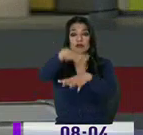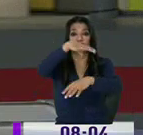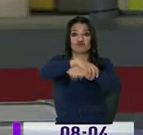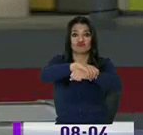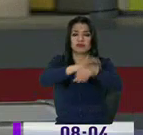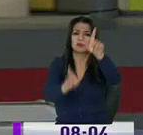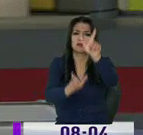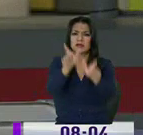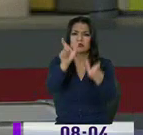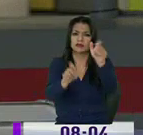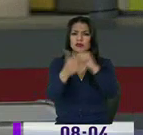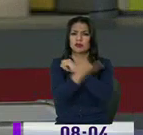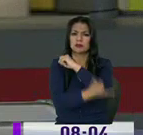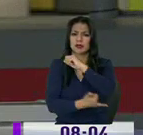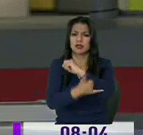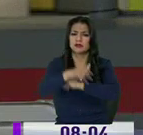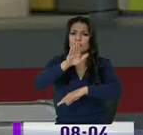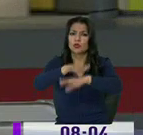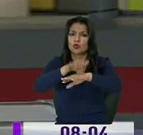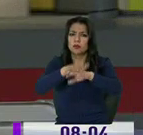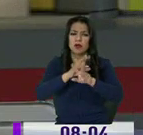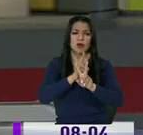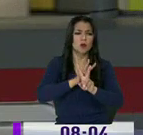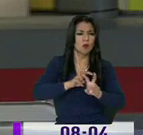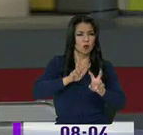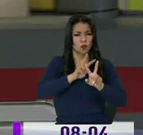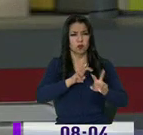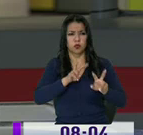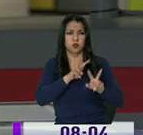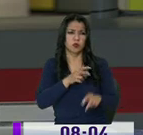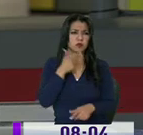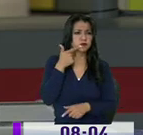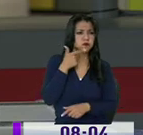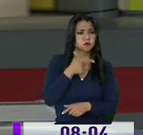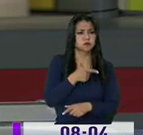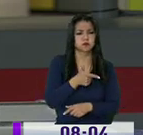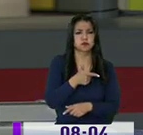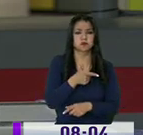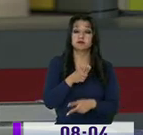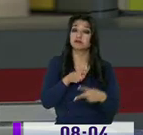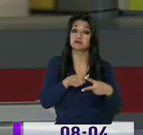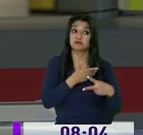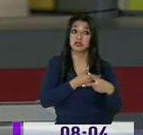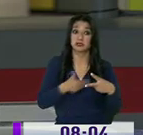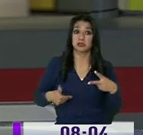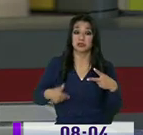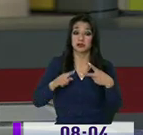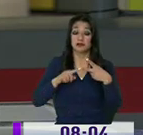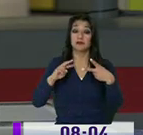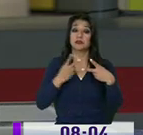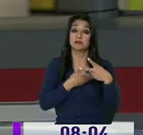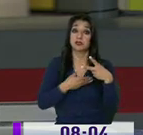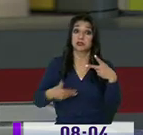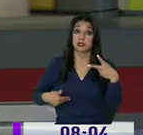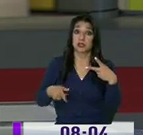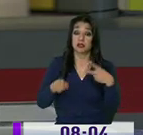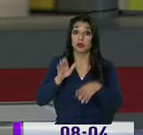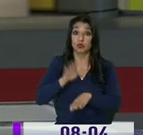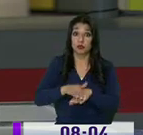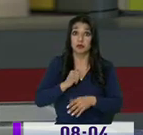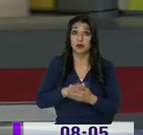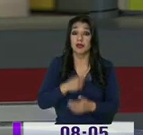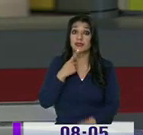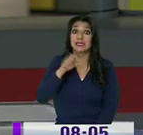varios extranjeros acusados de supuestamente vigilar los movimientos de los 2 máximos autoridades del gobierno. Bueno, no supuestamente,